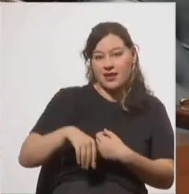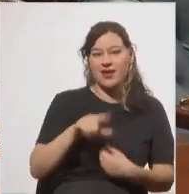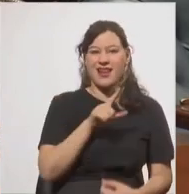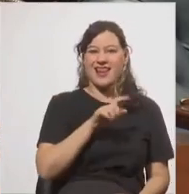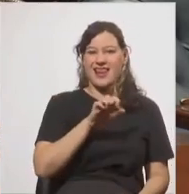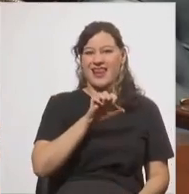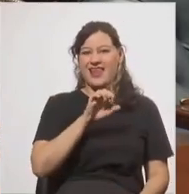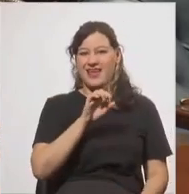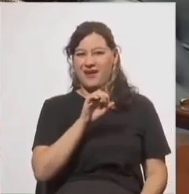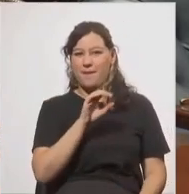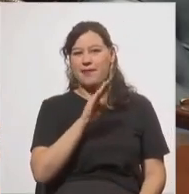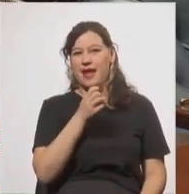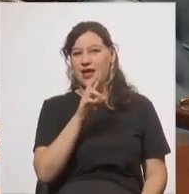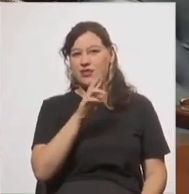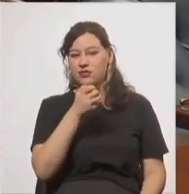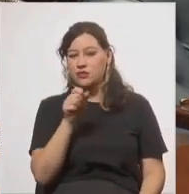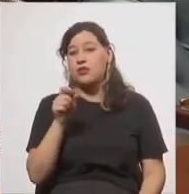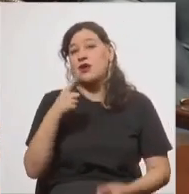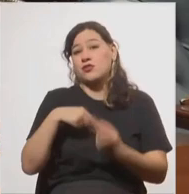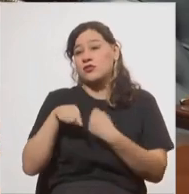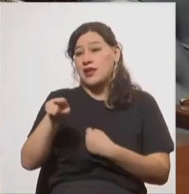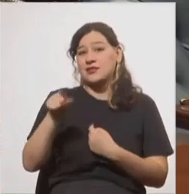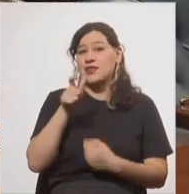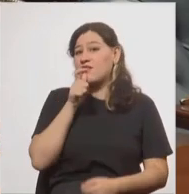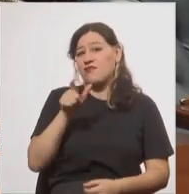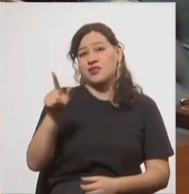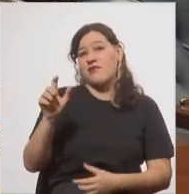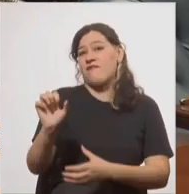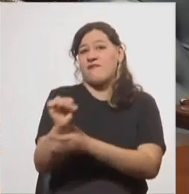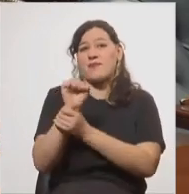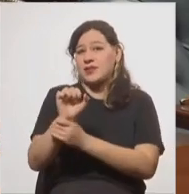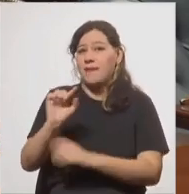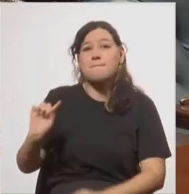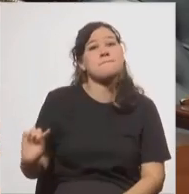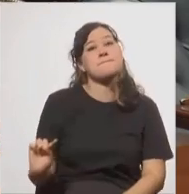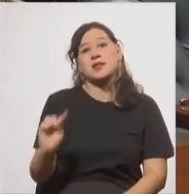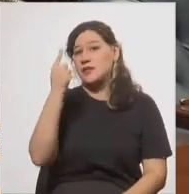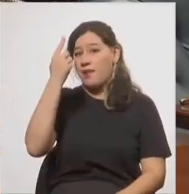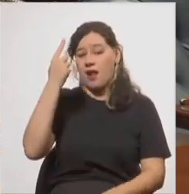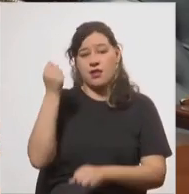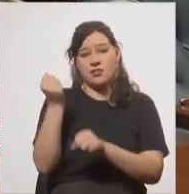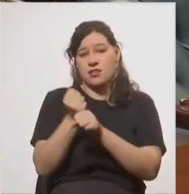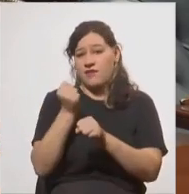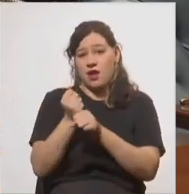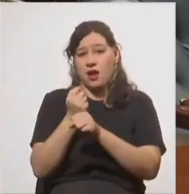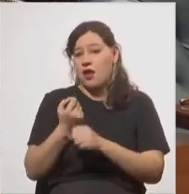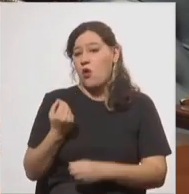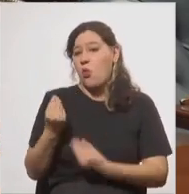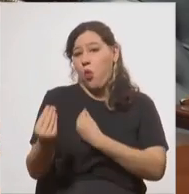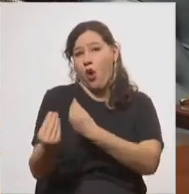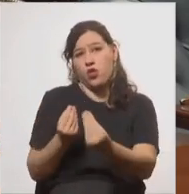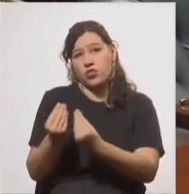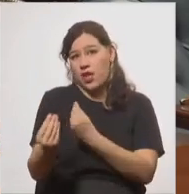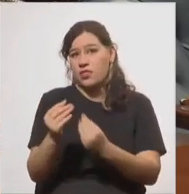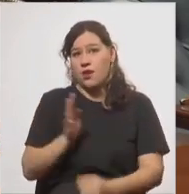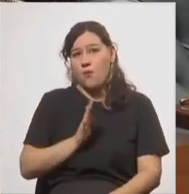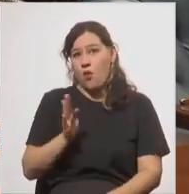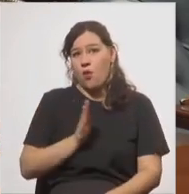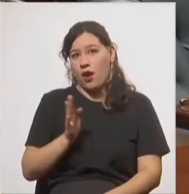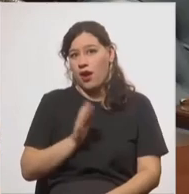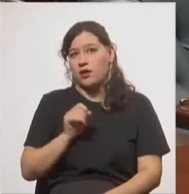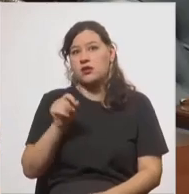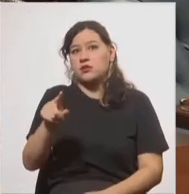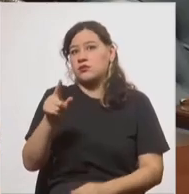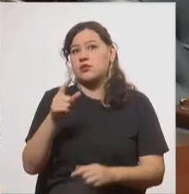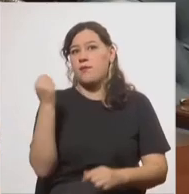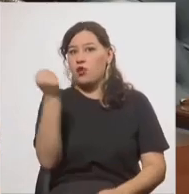por definición es feminista y que fue pionero en el Uruguay en establecer una cuota para la mujer en los cargos de su